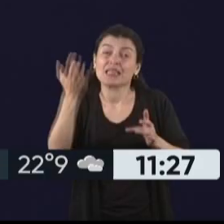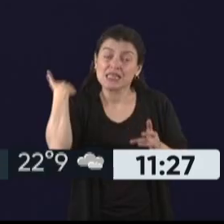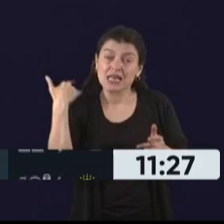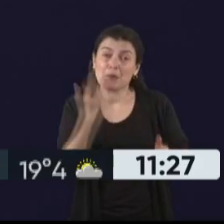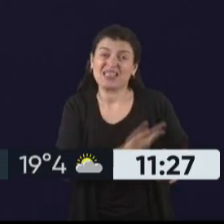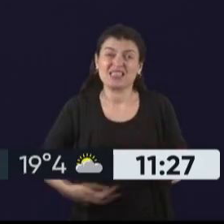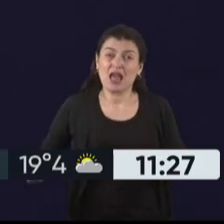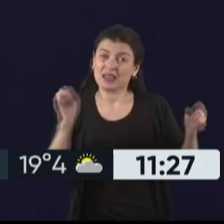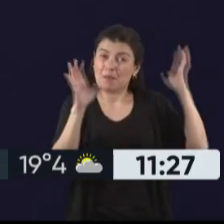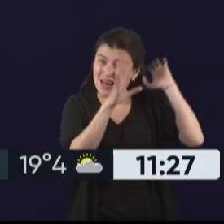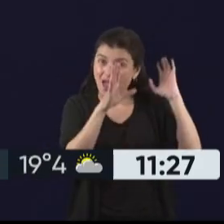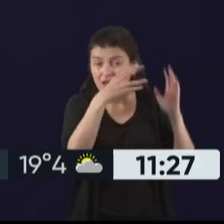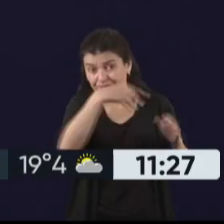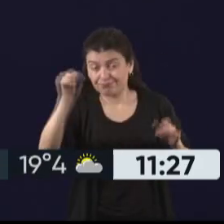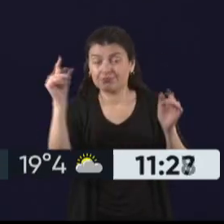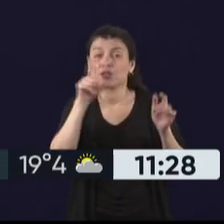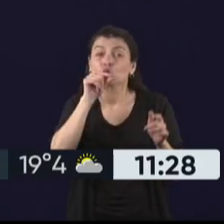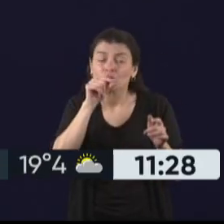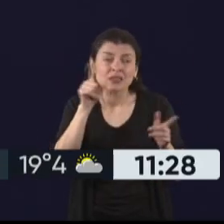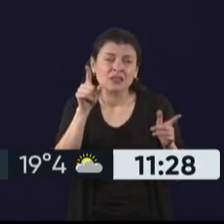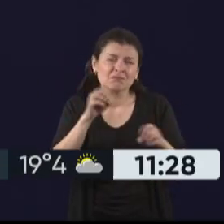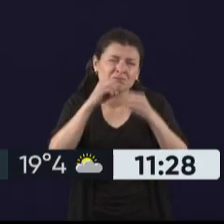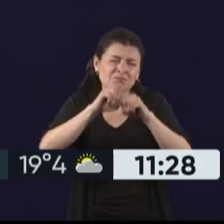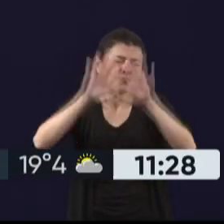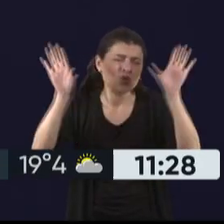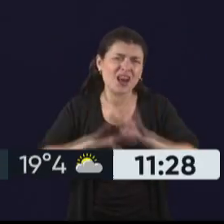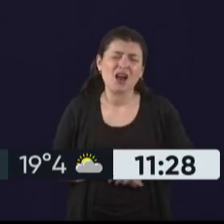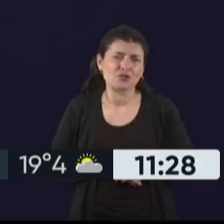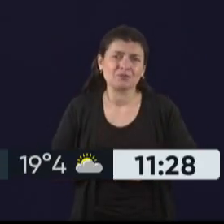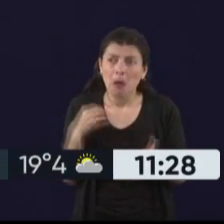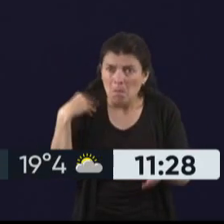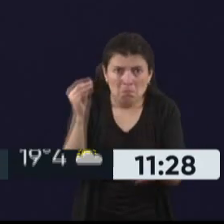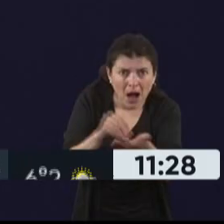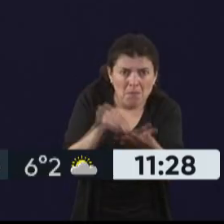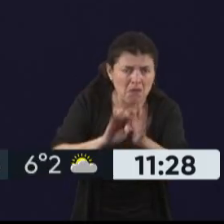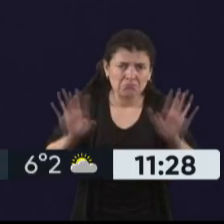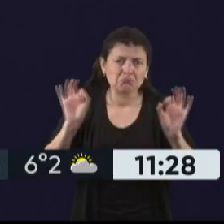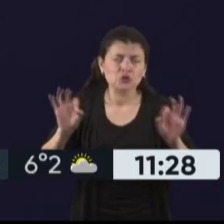fue claro y no hay mucho más para decir. Digo, me parece que